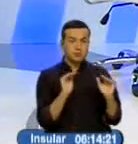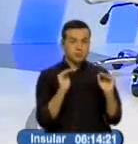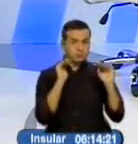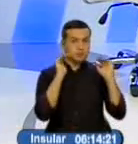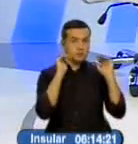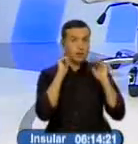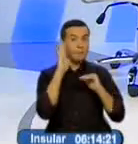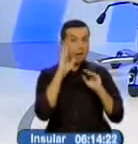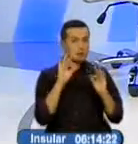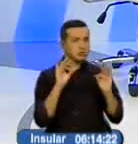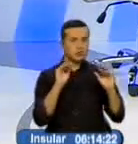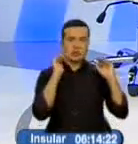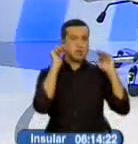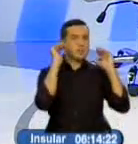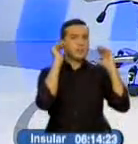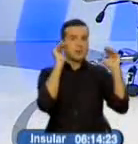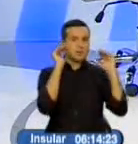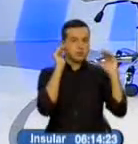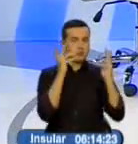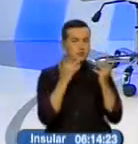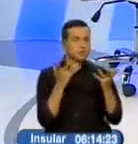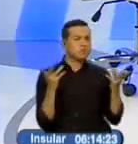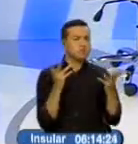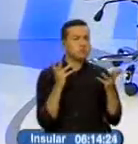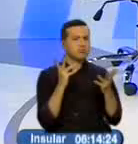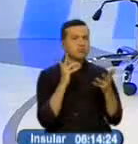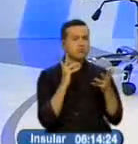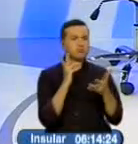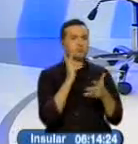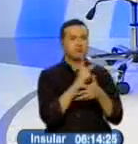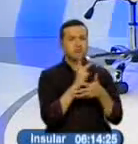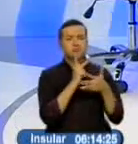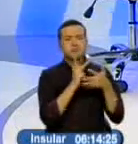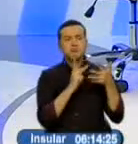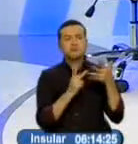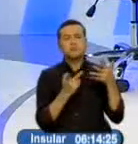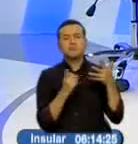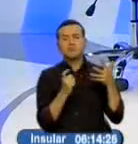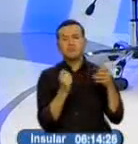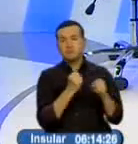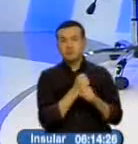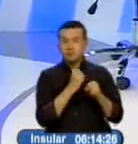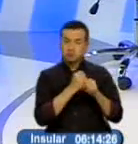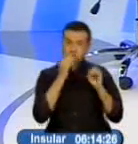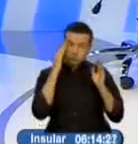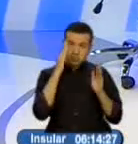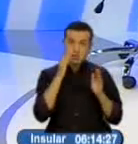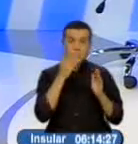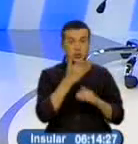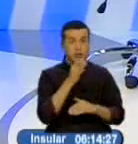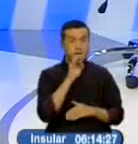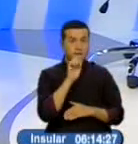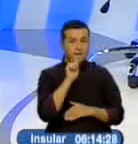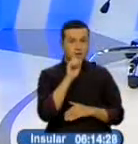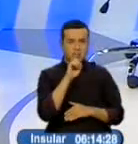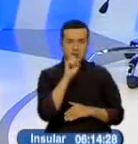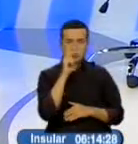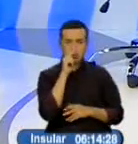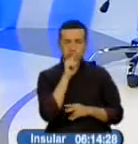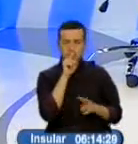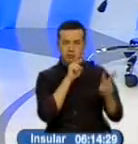potencializar la calidad, ¿cuáles son las líneas donde hay que trabajar y que Fadel Falconi ya ha